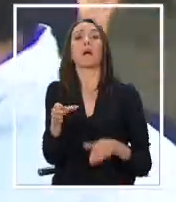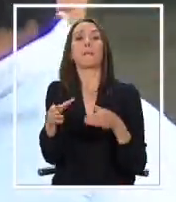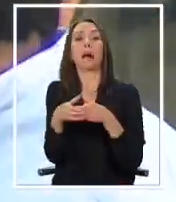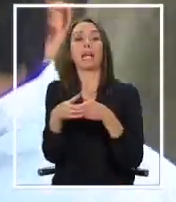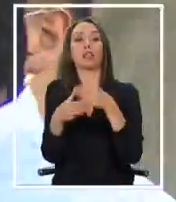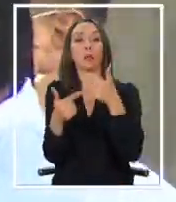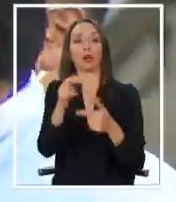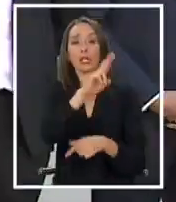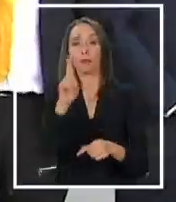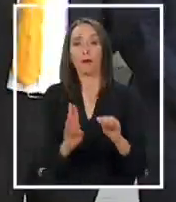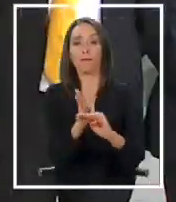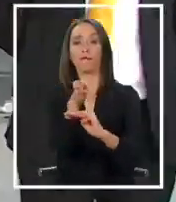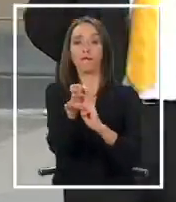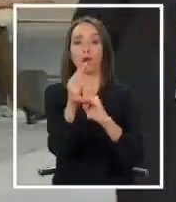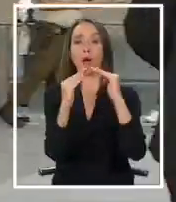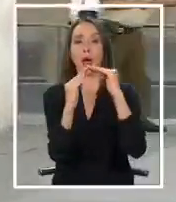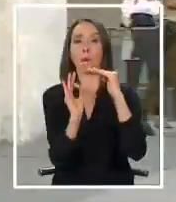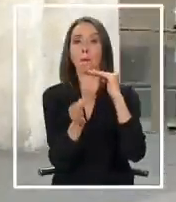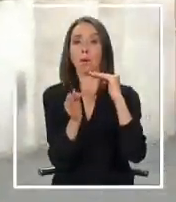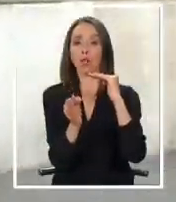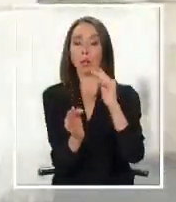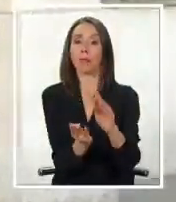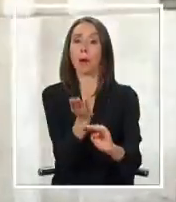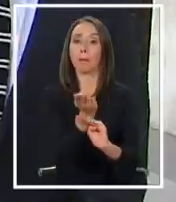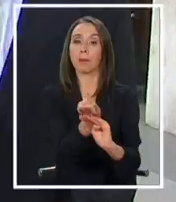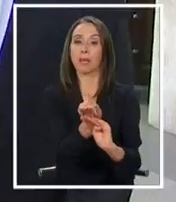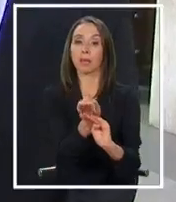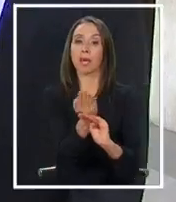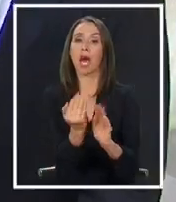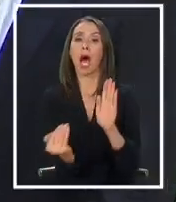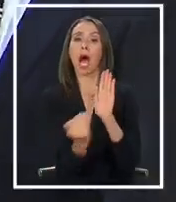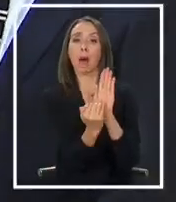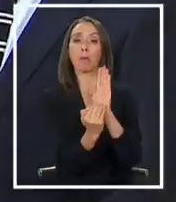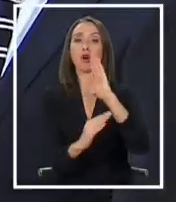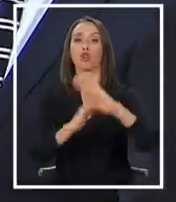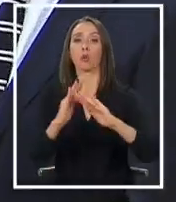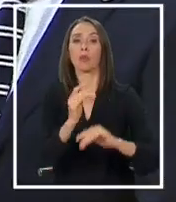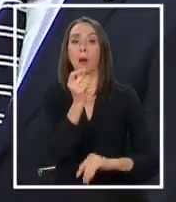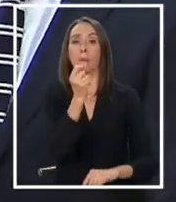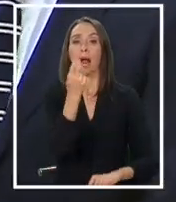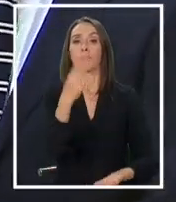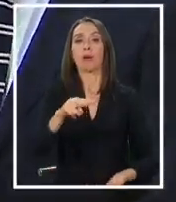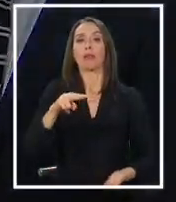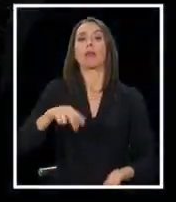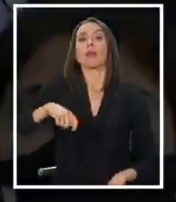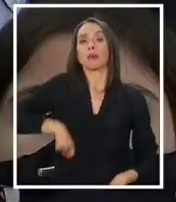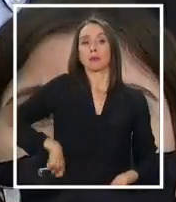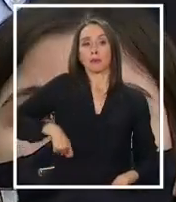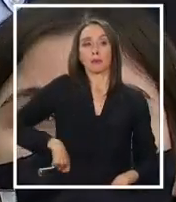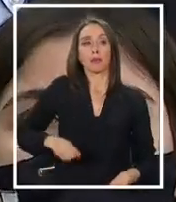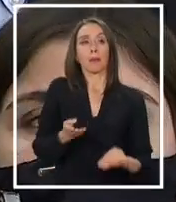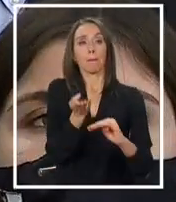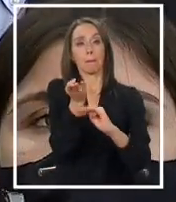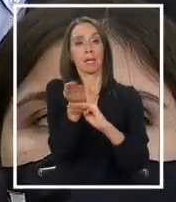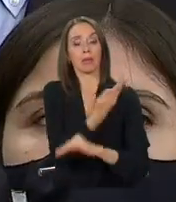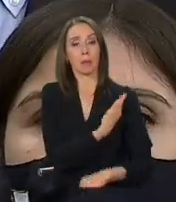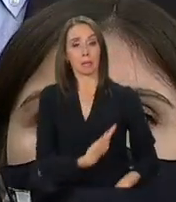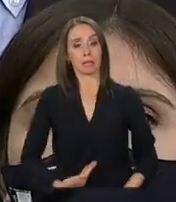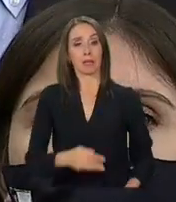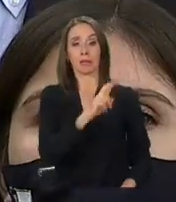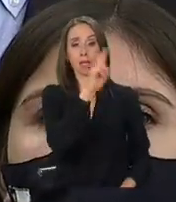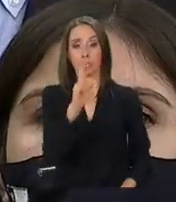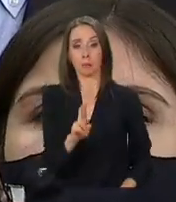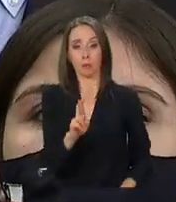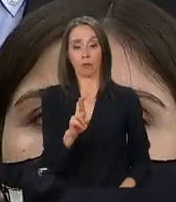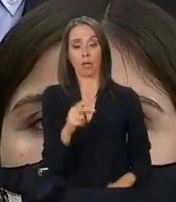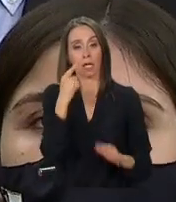Republicano, que llegó hasta el Palacio de la Moneda para solicitar apoyo para resguardar el dinero previsional. Le pide al presidente de la República que